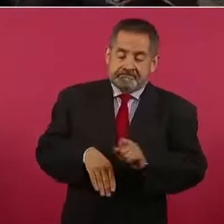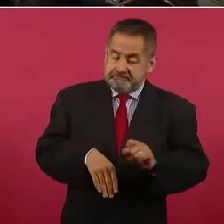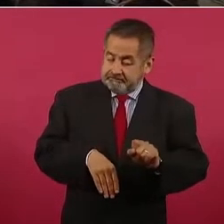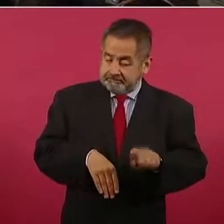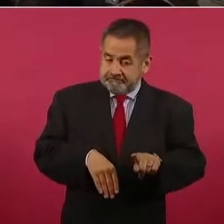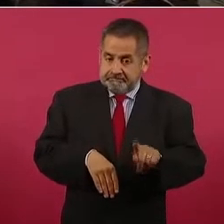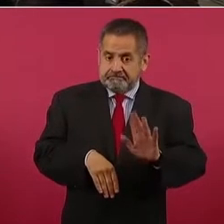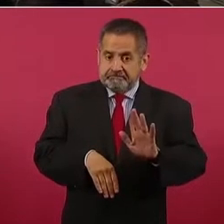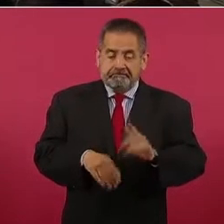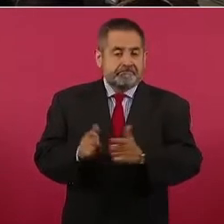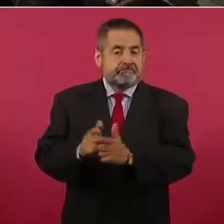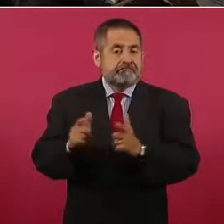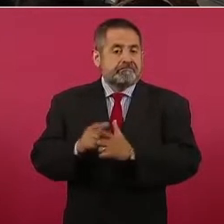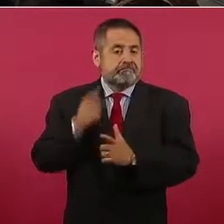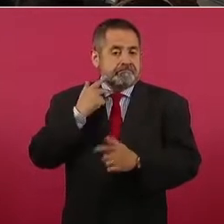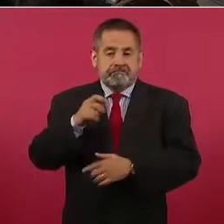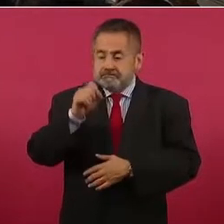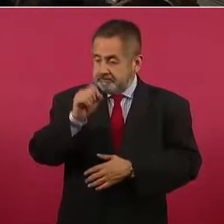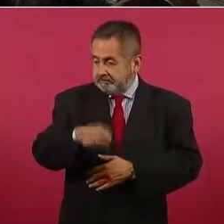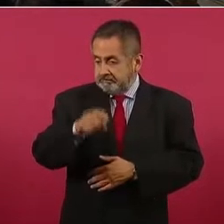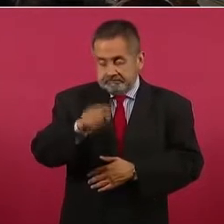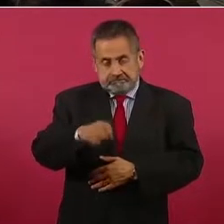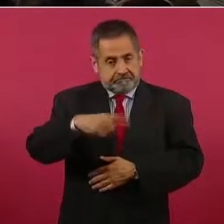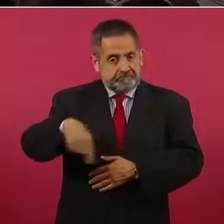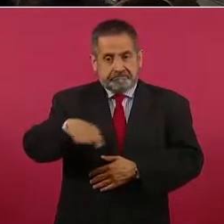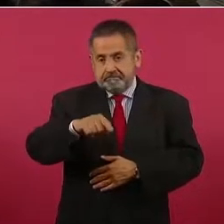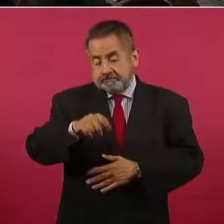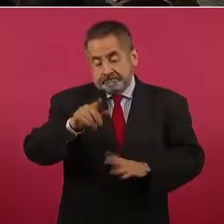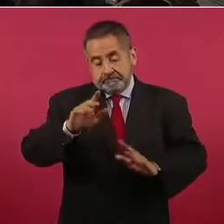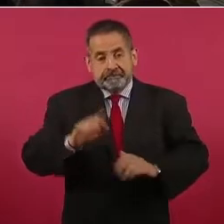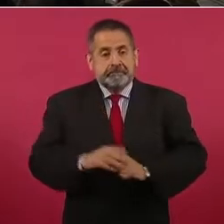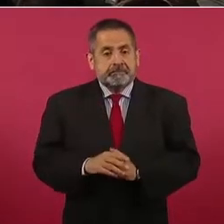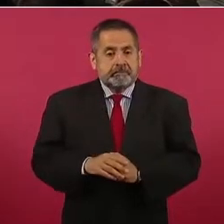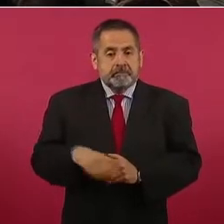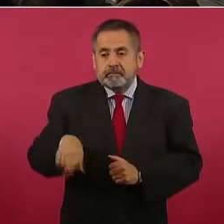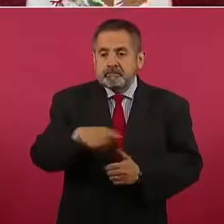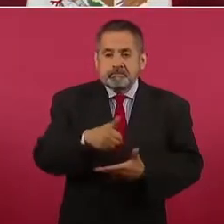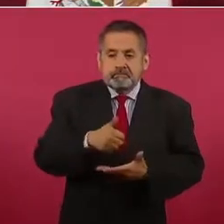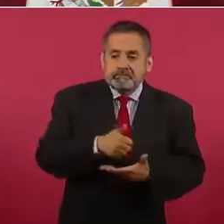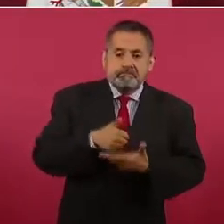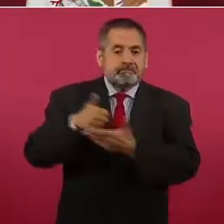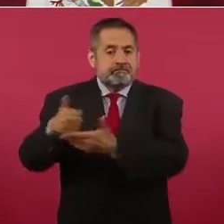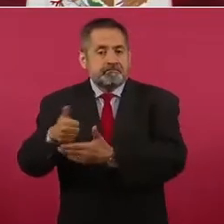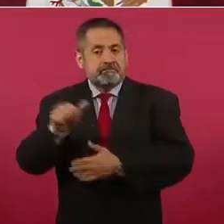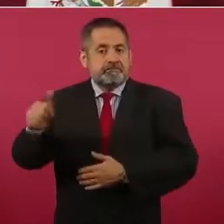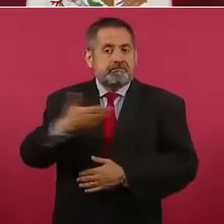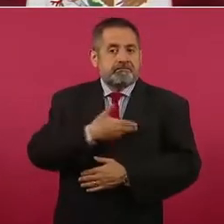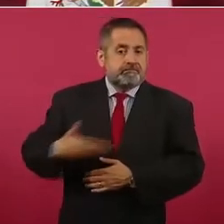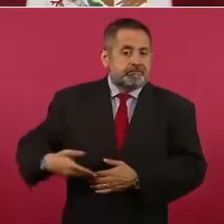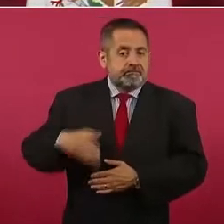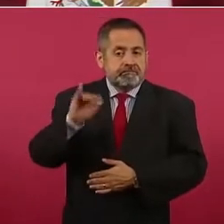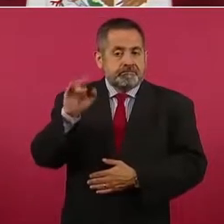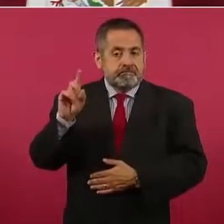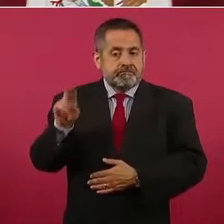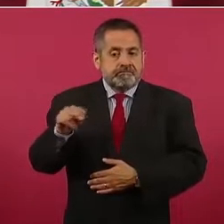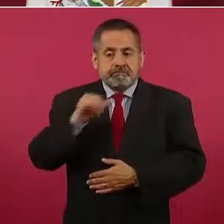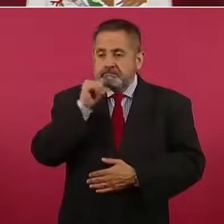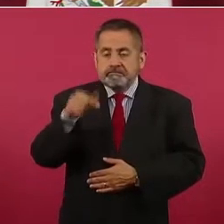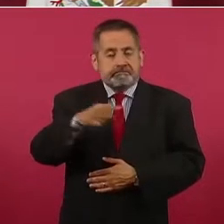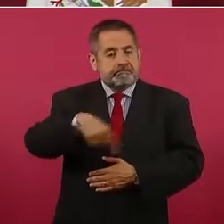a su partido y no ayudan al presidente.